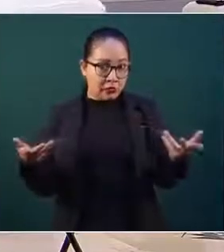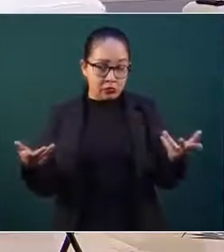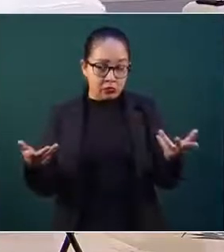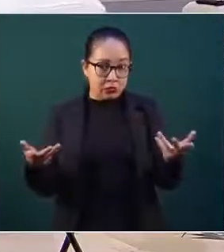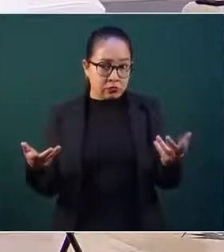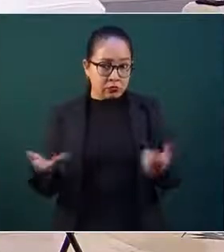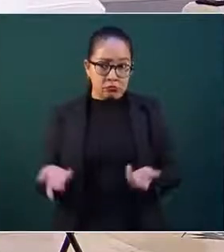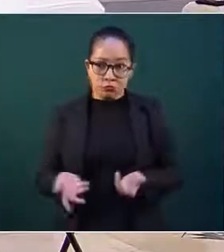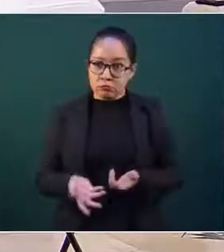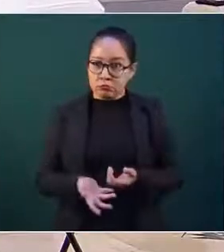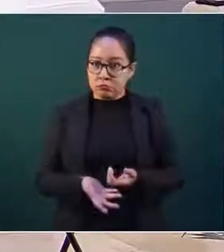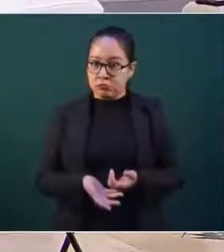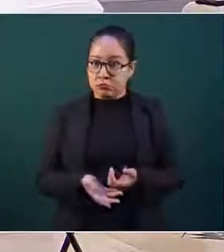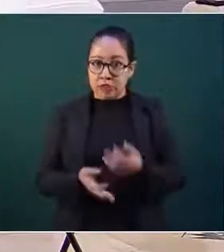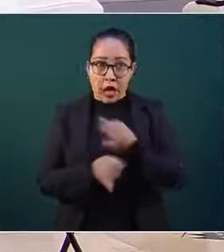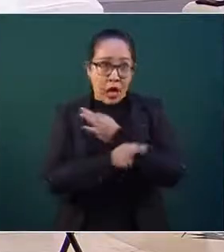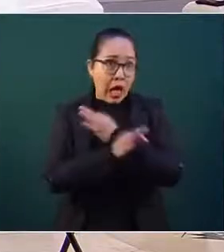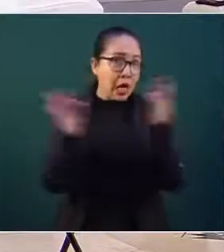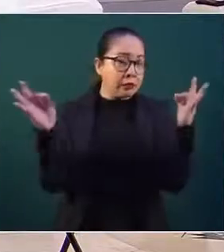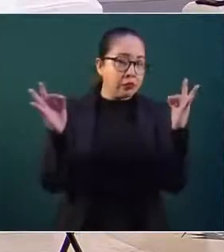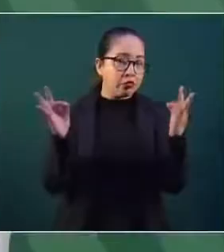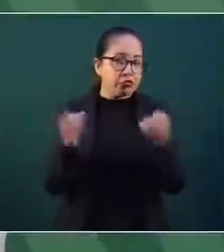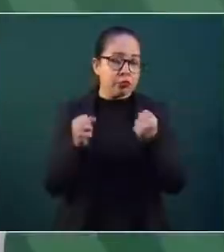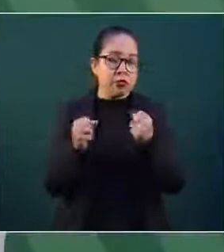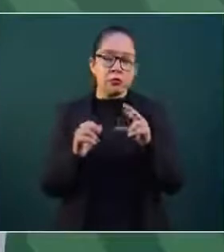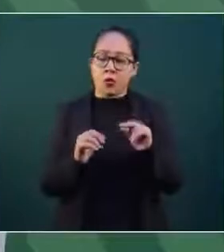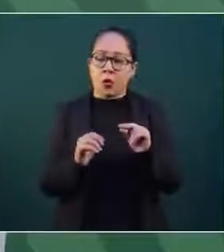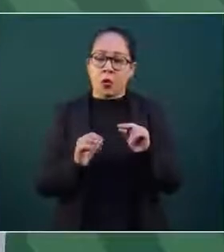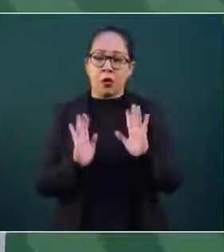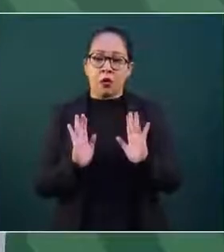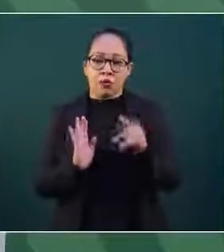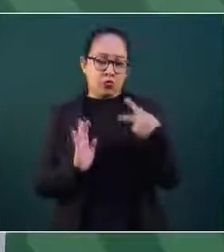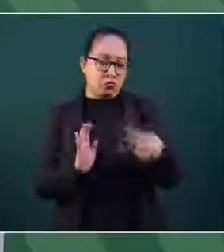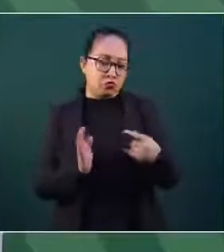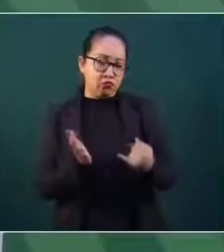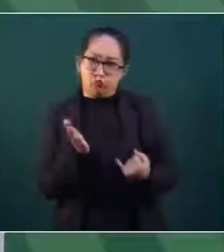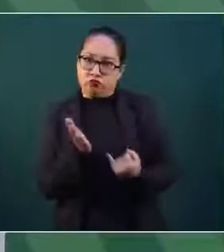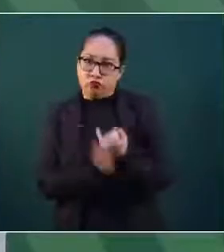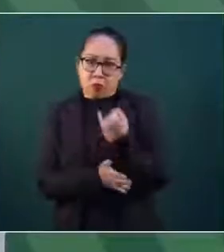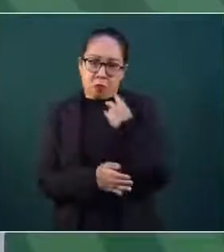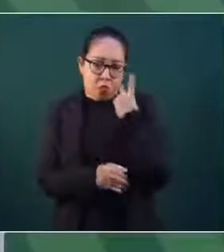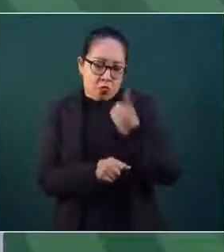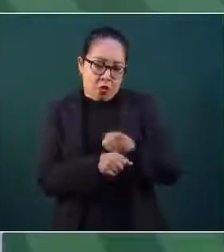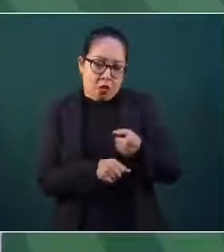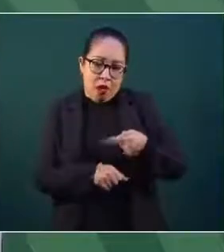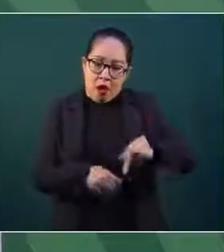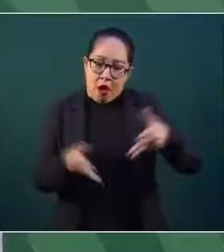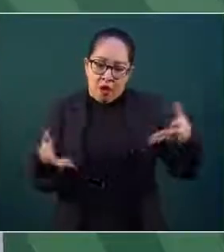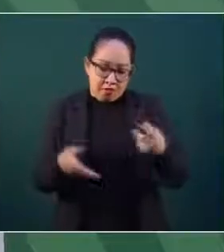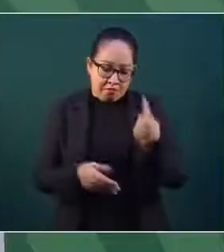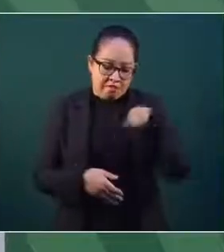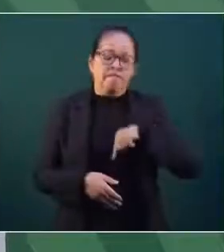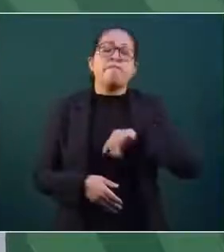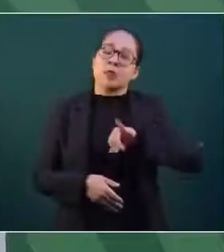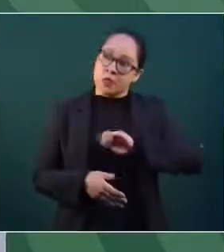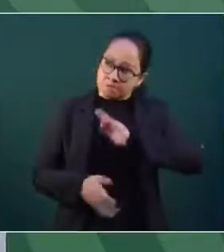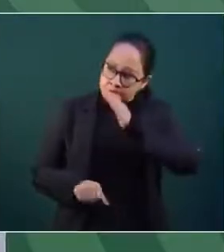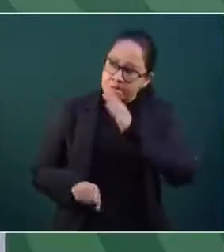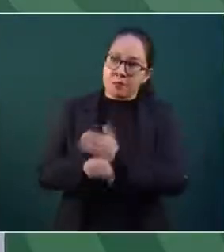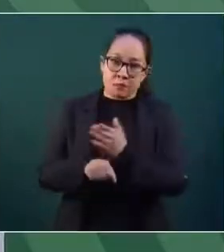no fue por denuncia, sino por vocación, por voluntad, por convicción